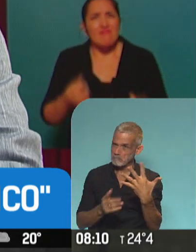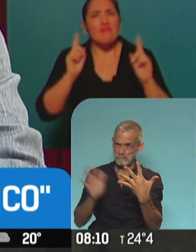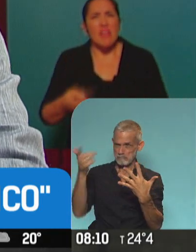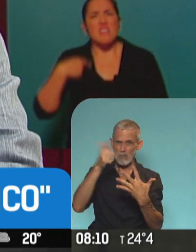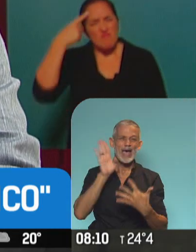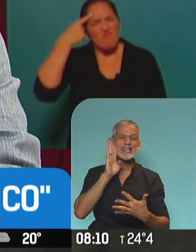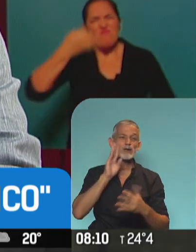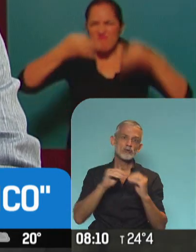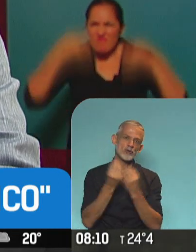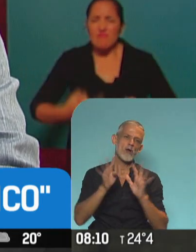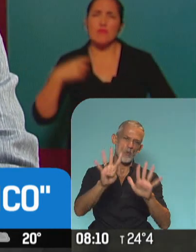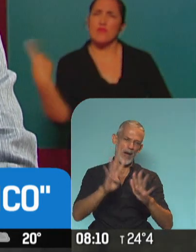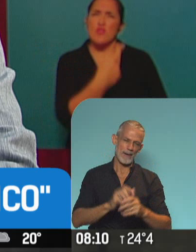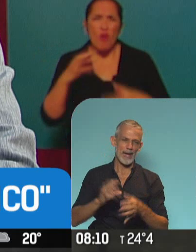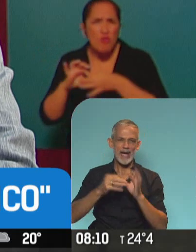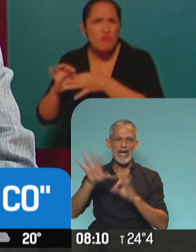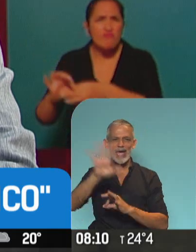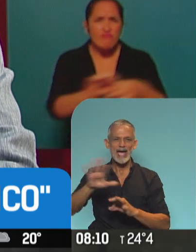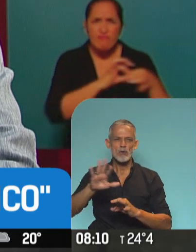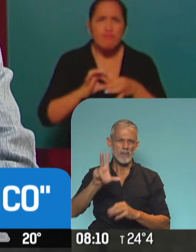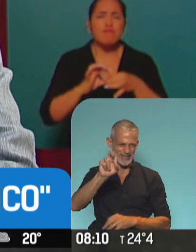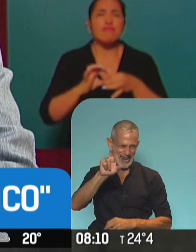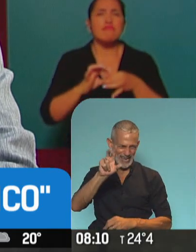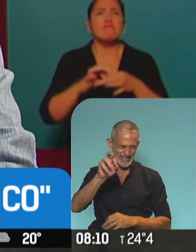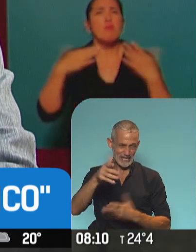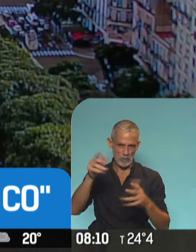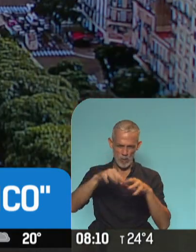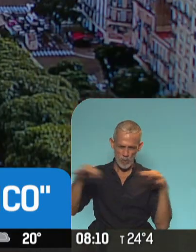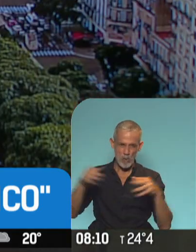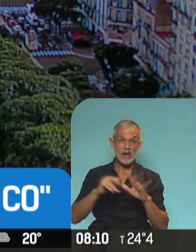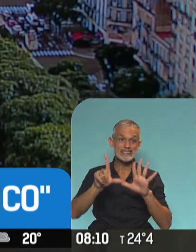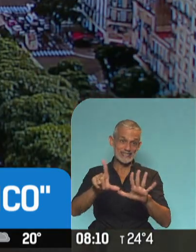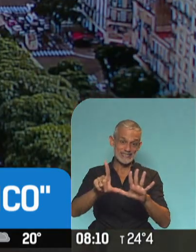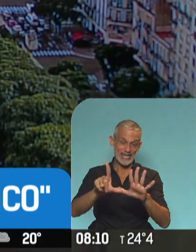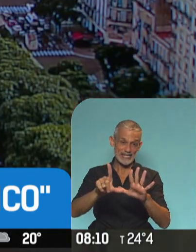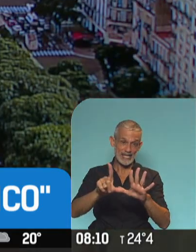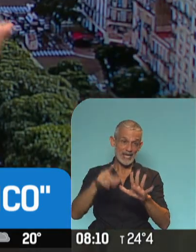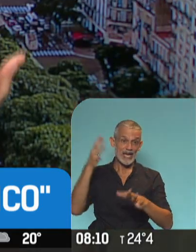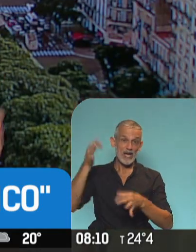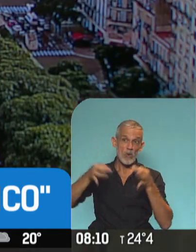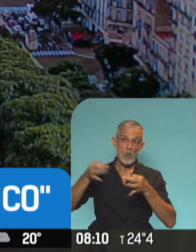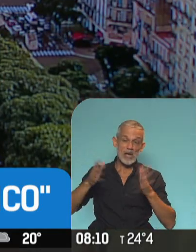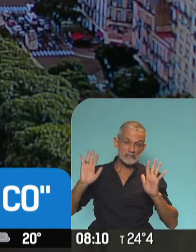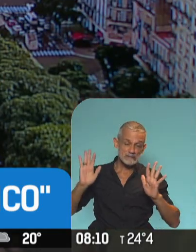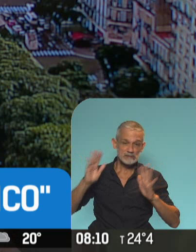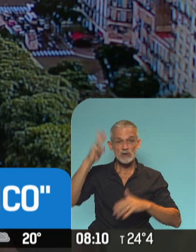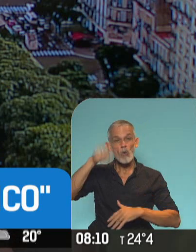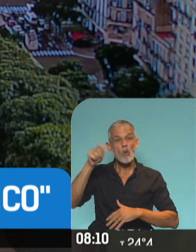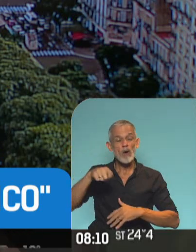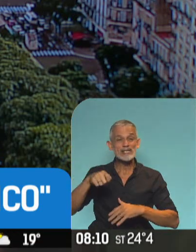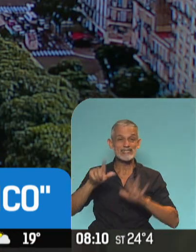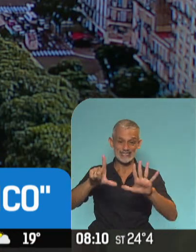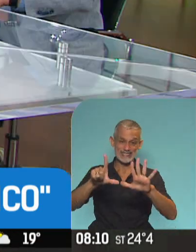Estados Unidos tiene 9. En Europa llega a haber 30 miembros. Bueno, pero con 7 jueces en algún momento de la Corte Suprema se hablaba de la